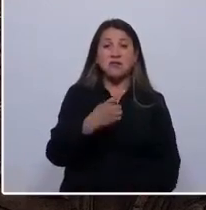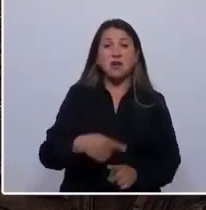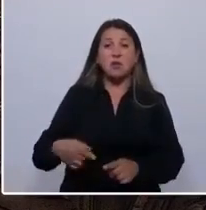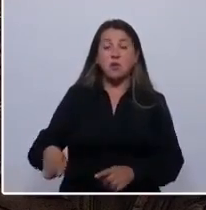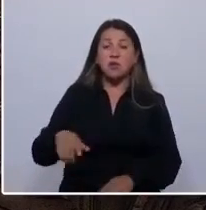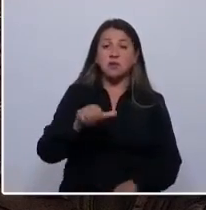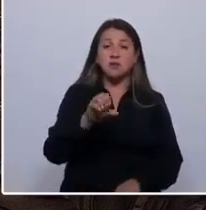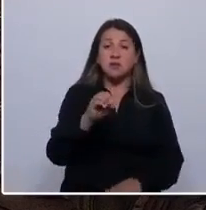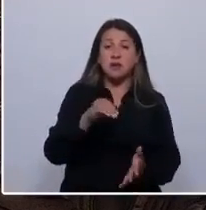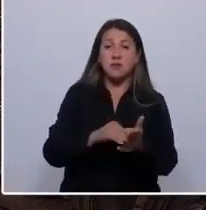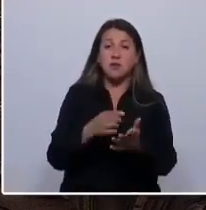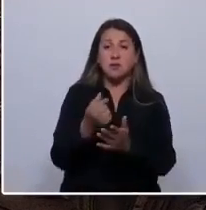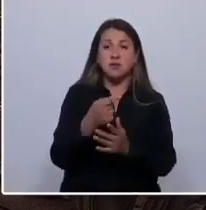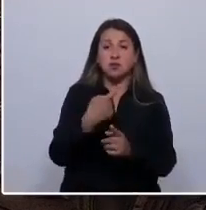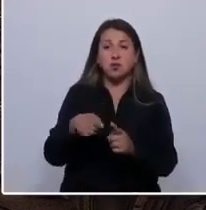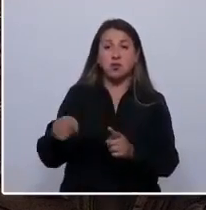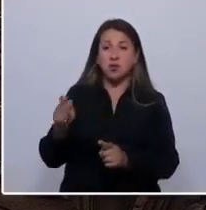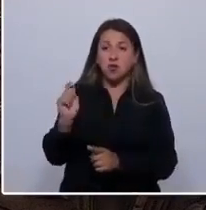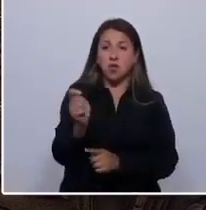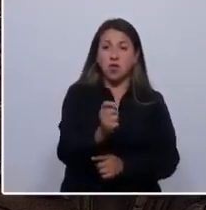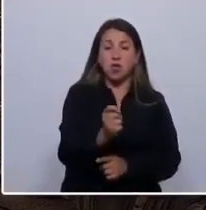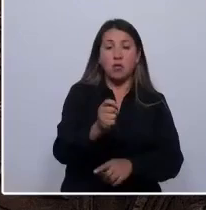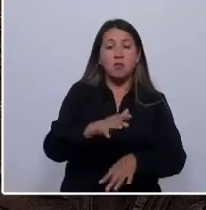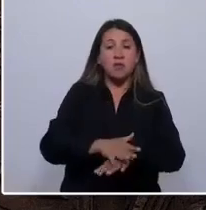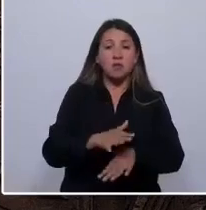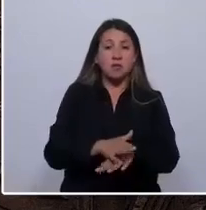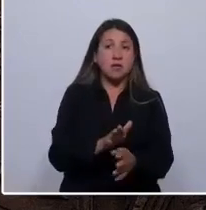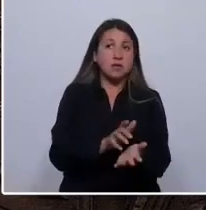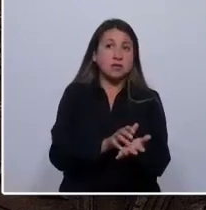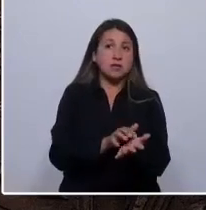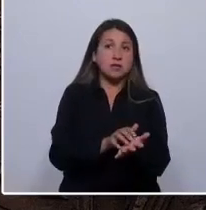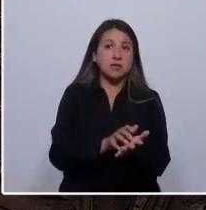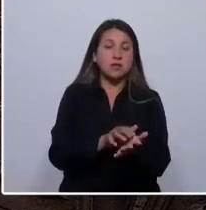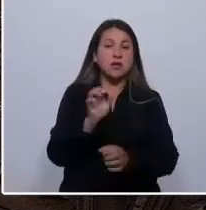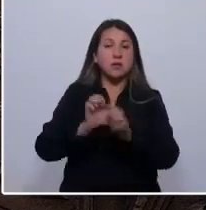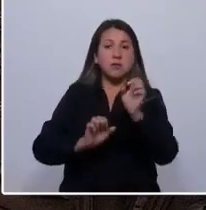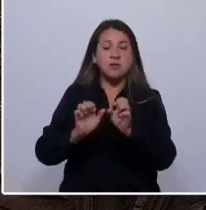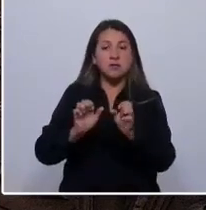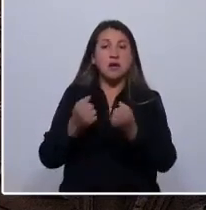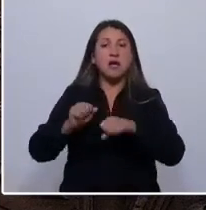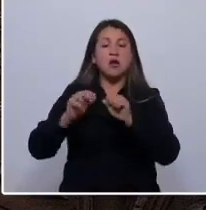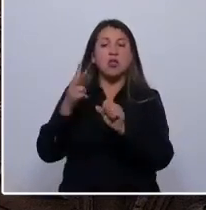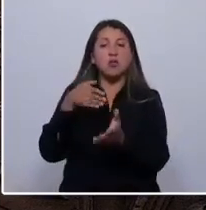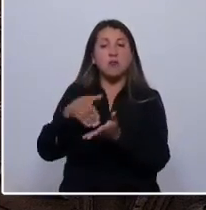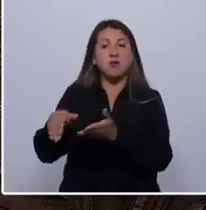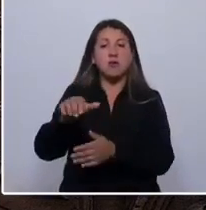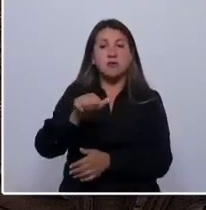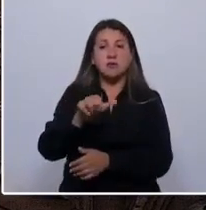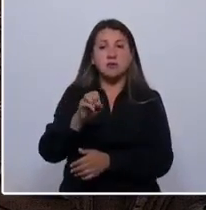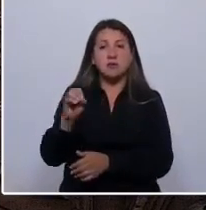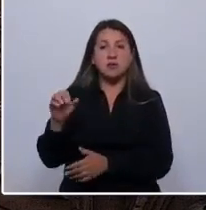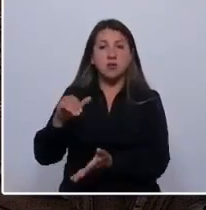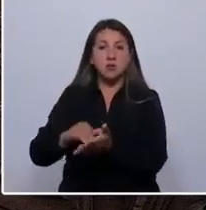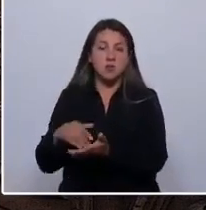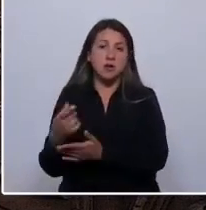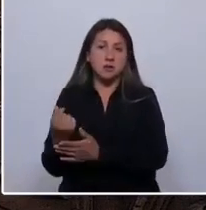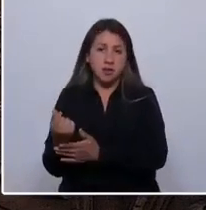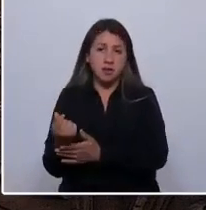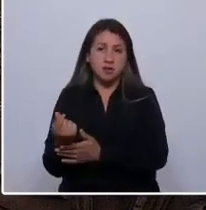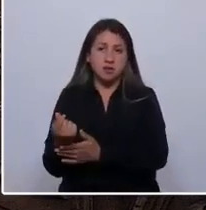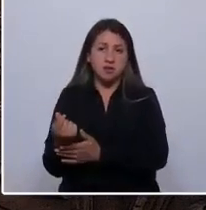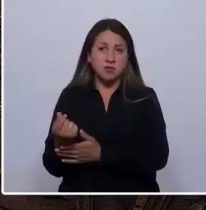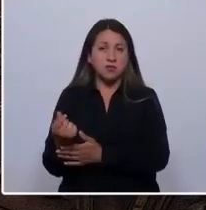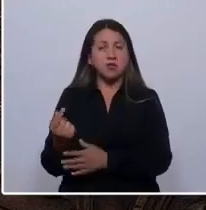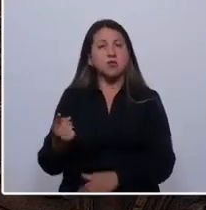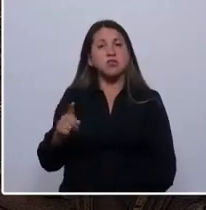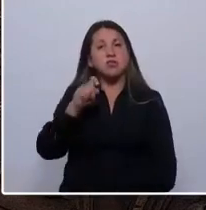60 mil pesos. En matemática simple, la empresa ganó 2.600.000 pesos. No se trata